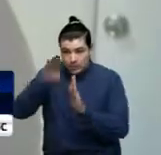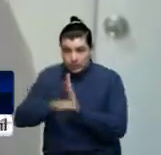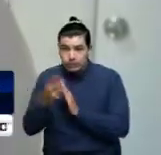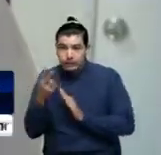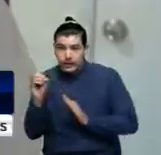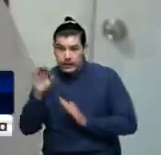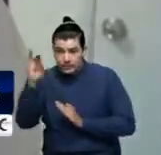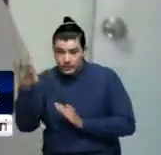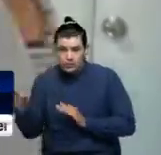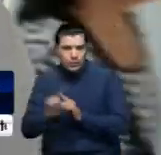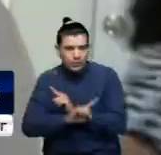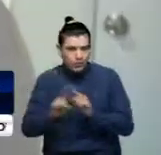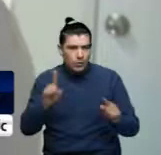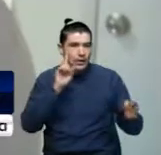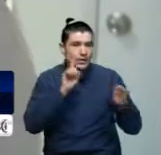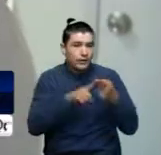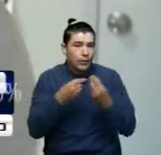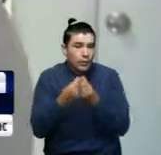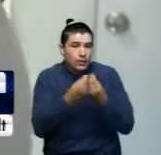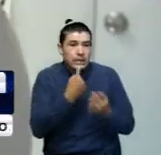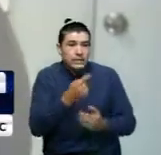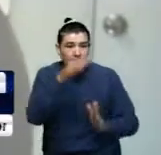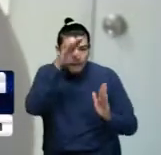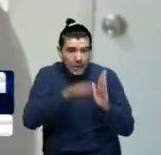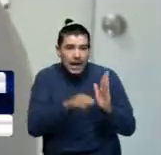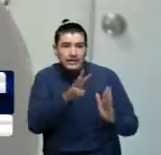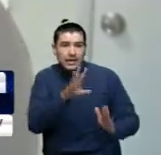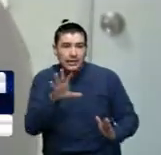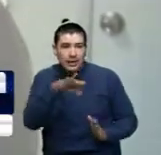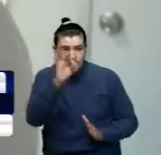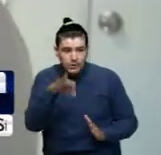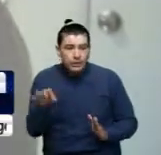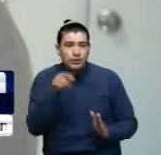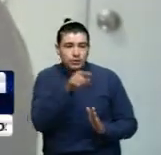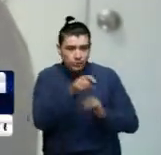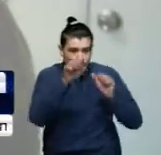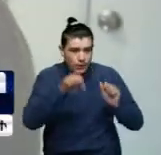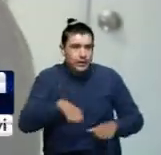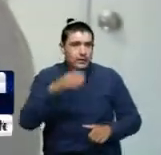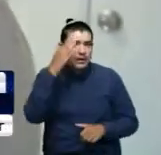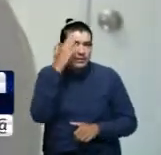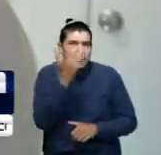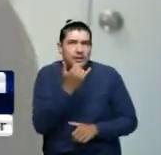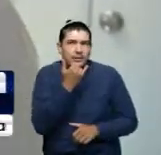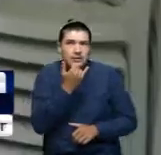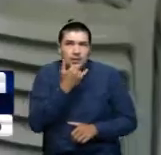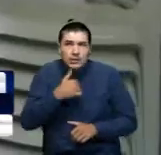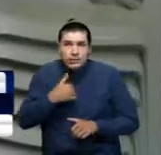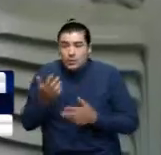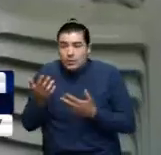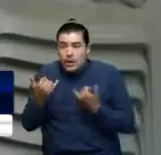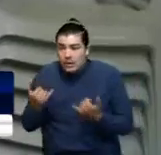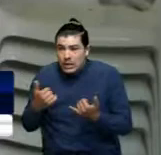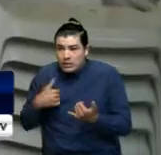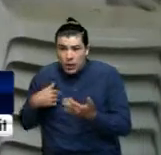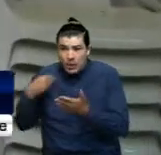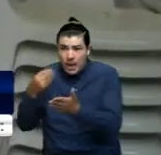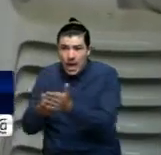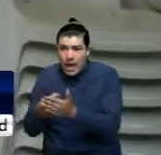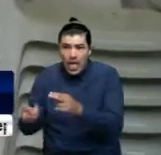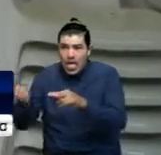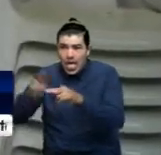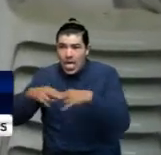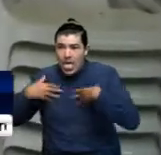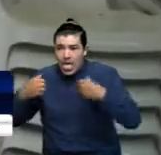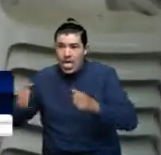tampoco que van a subir de una manera exagerada yo creo que voy a esperar a ver qué pasa con la resolución hay una posibilidad es que